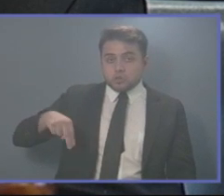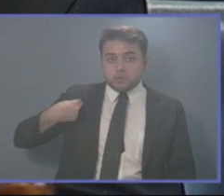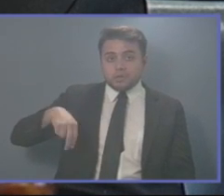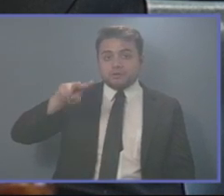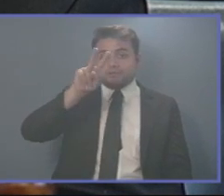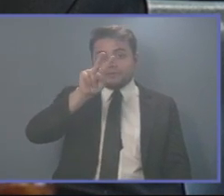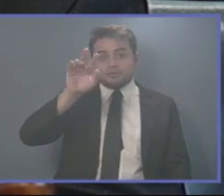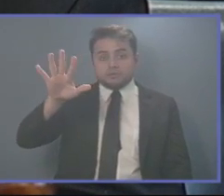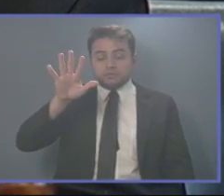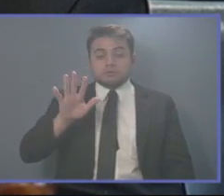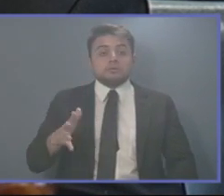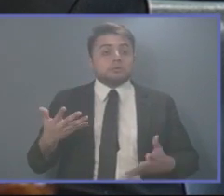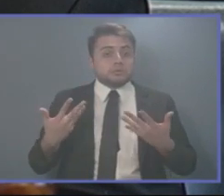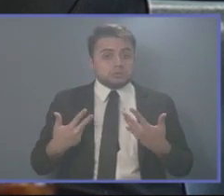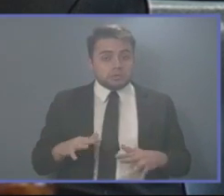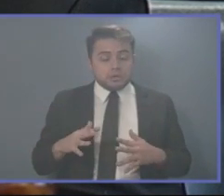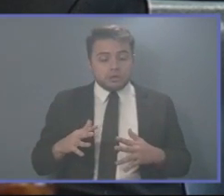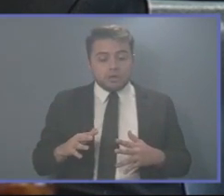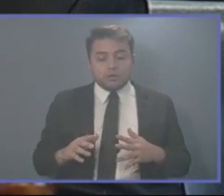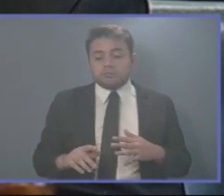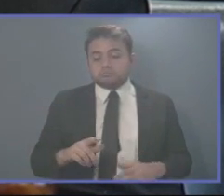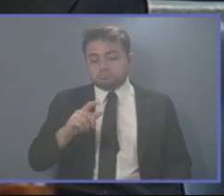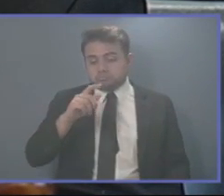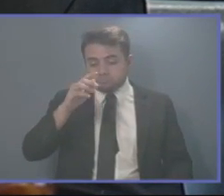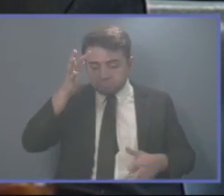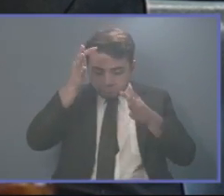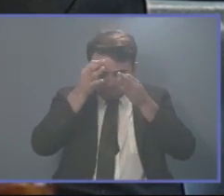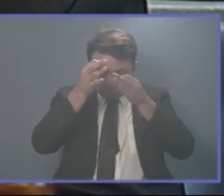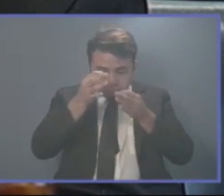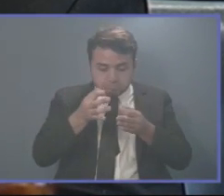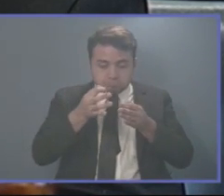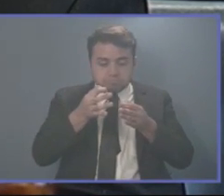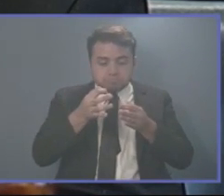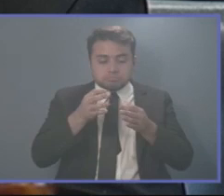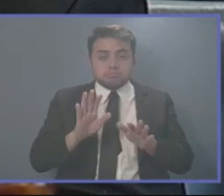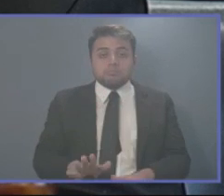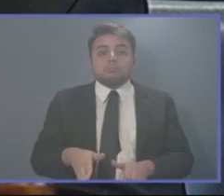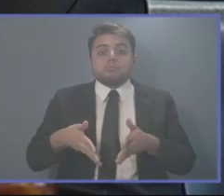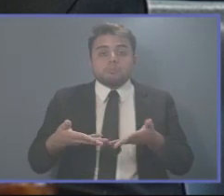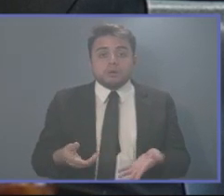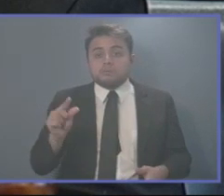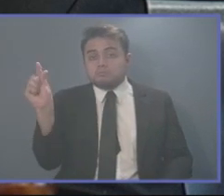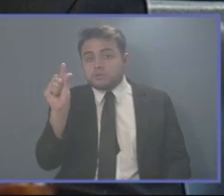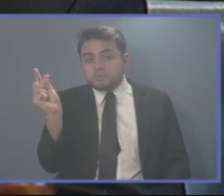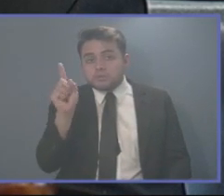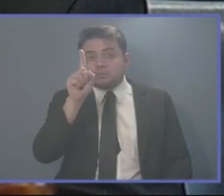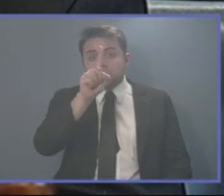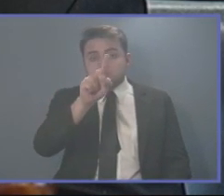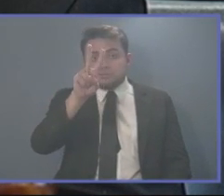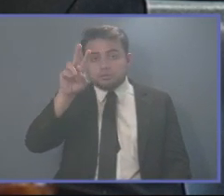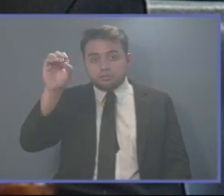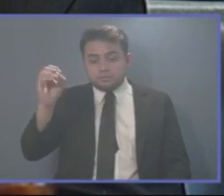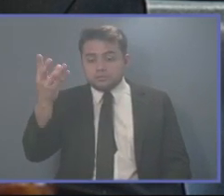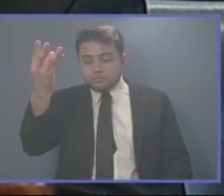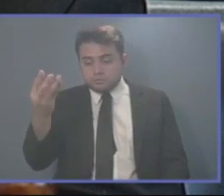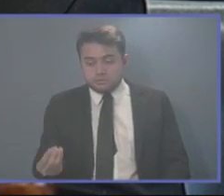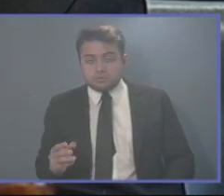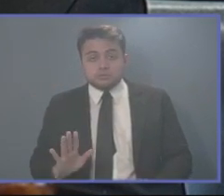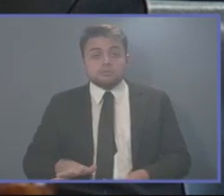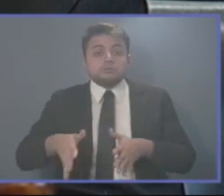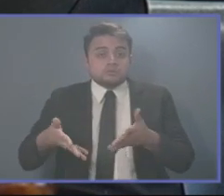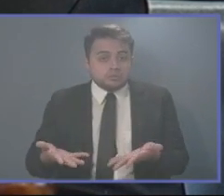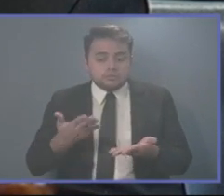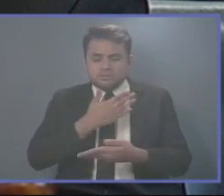transitorias a fin de otorgar 120 días hábiles para que todas aquellas personas